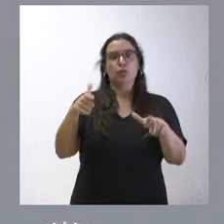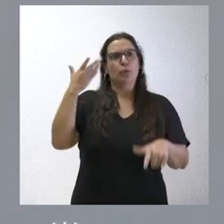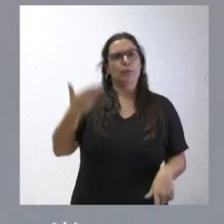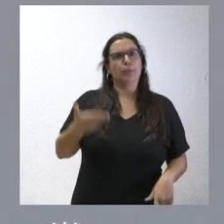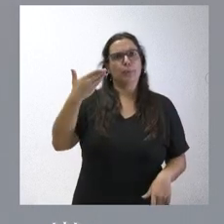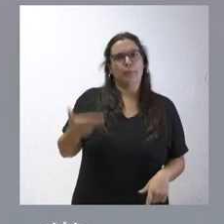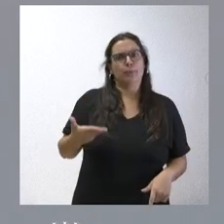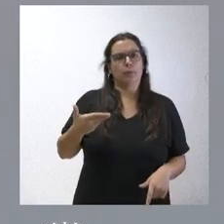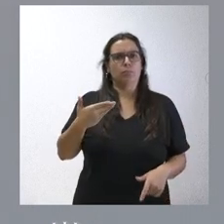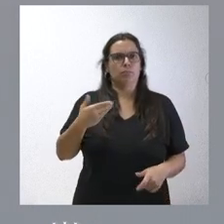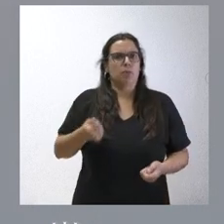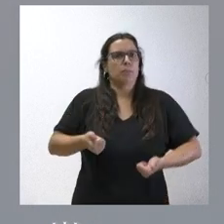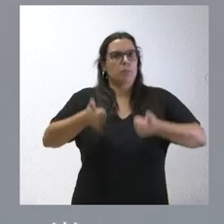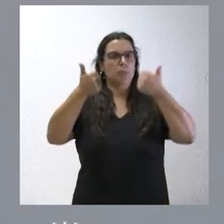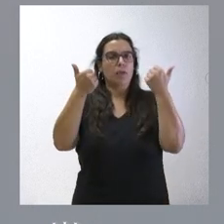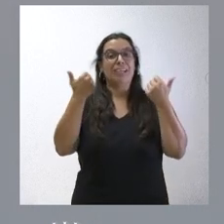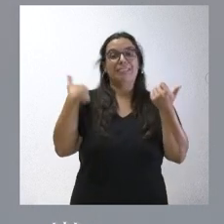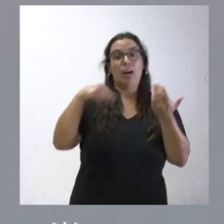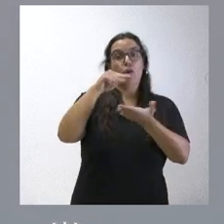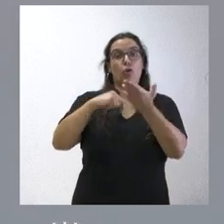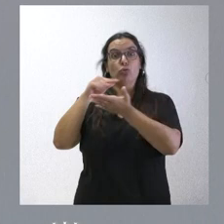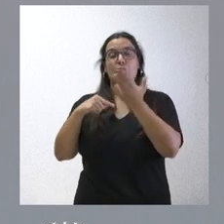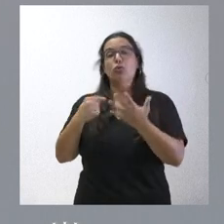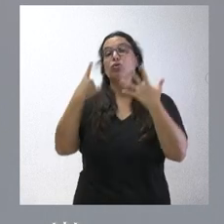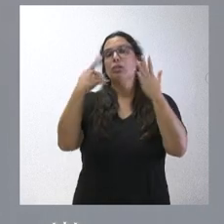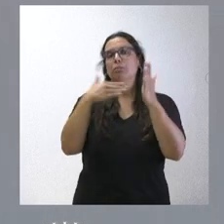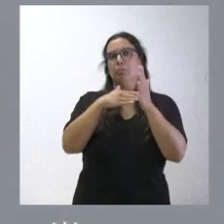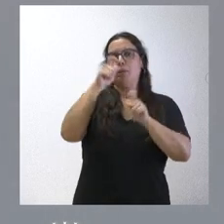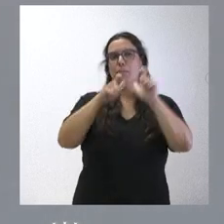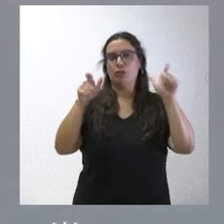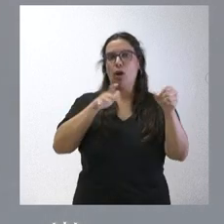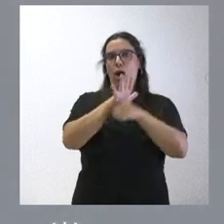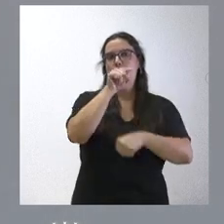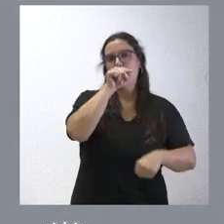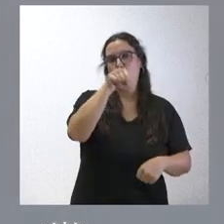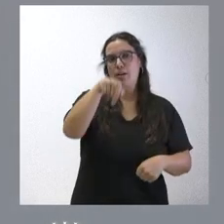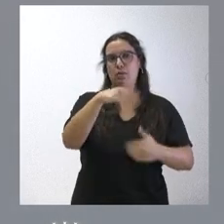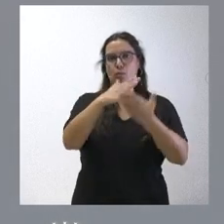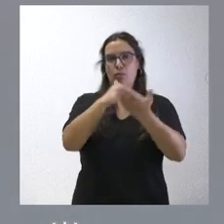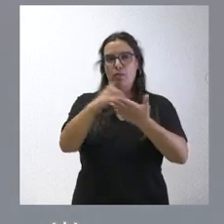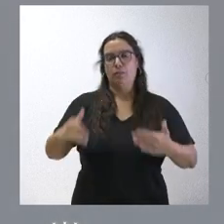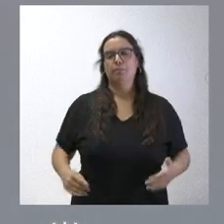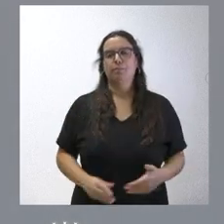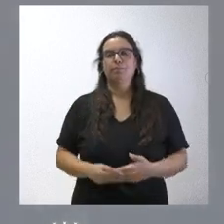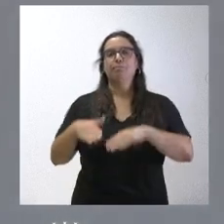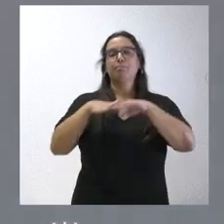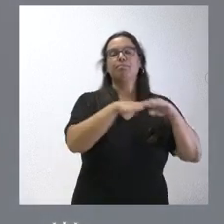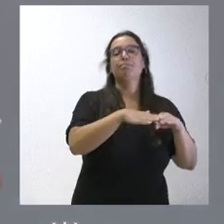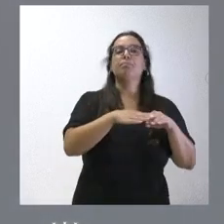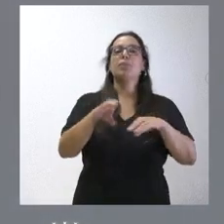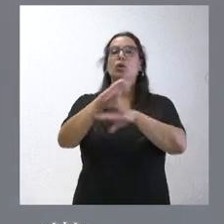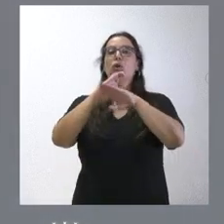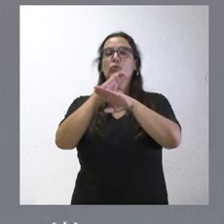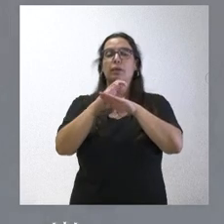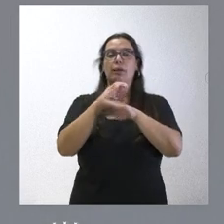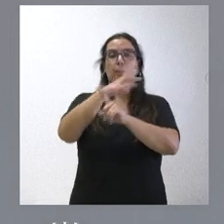significativo y emplea ya a 6.000 personas en nuestra comunidad Autónoma en el ámbito de las competencias de la